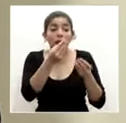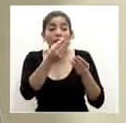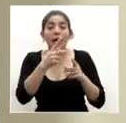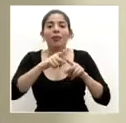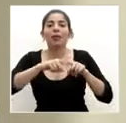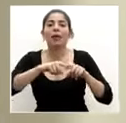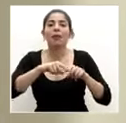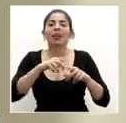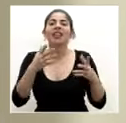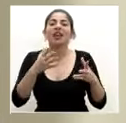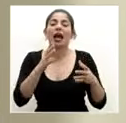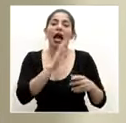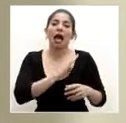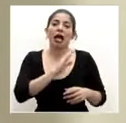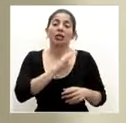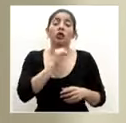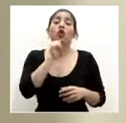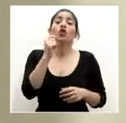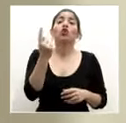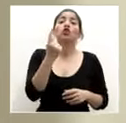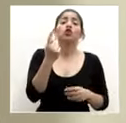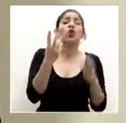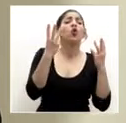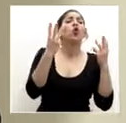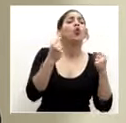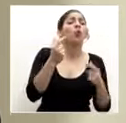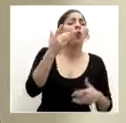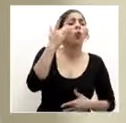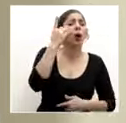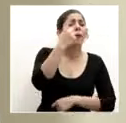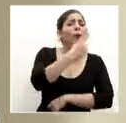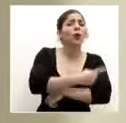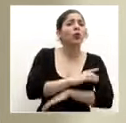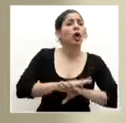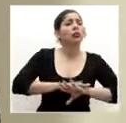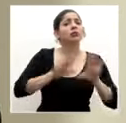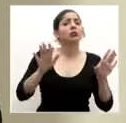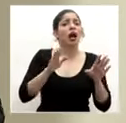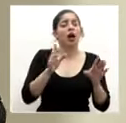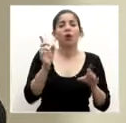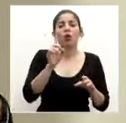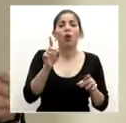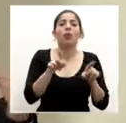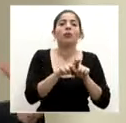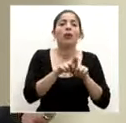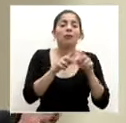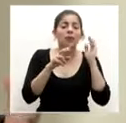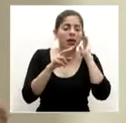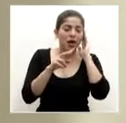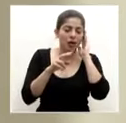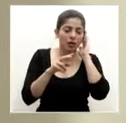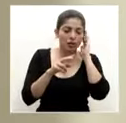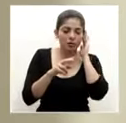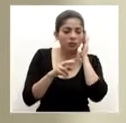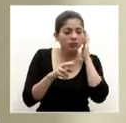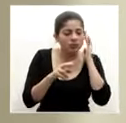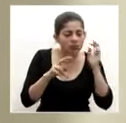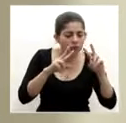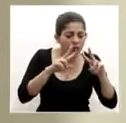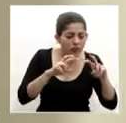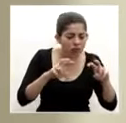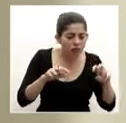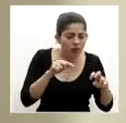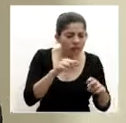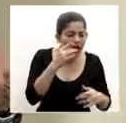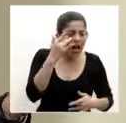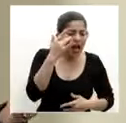las características, no solamente cuantitativas, o sea, de la cantidad de casos, sino de la lectura que podamos hacer de esos casos.